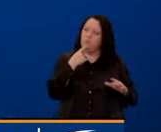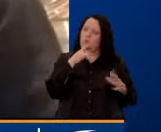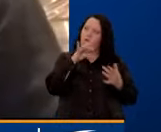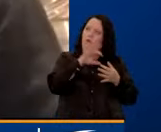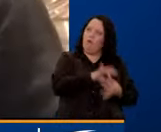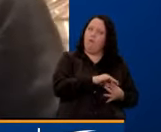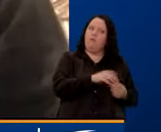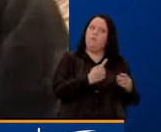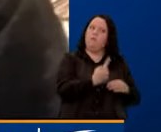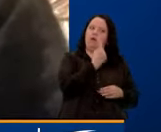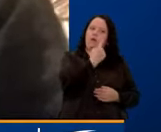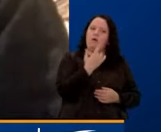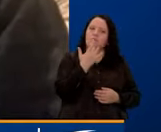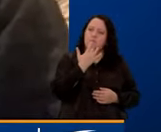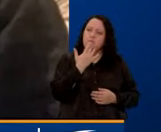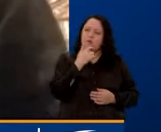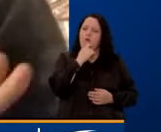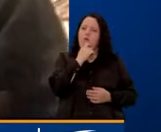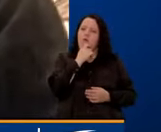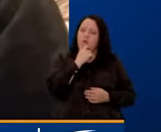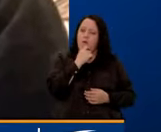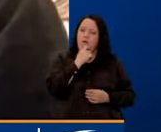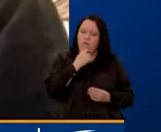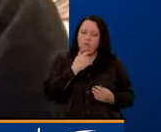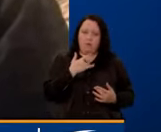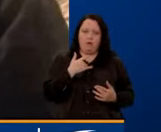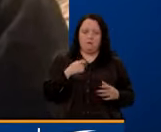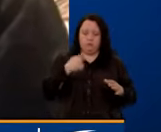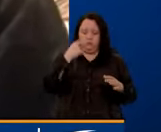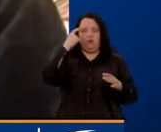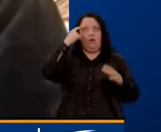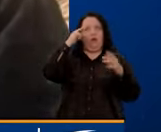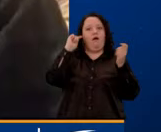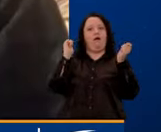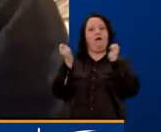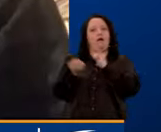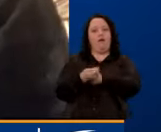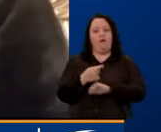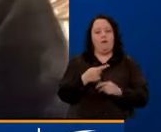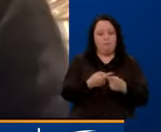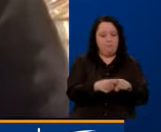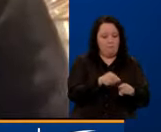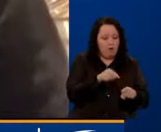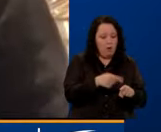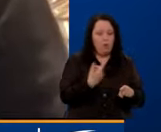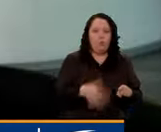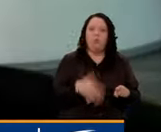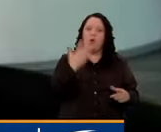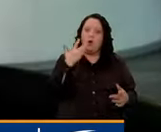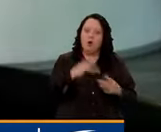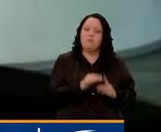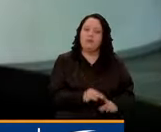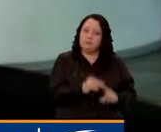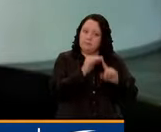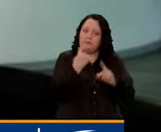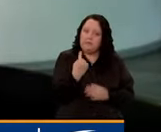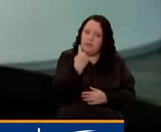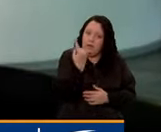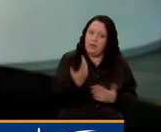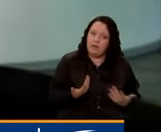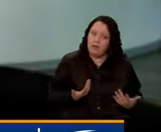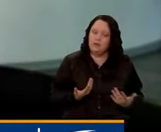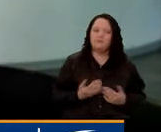siente esa pasión ese fuego les cambia la mente y se dan cuenta que la madera en realidad es totalmente especial Miller